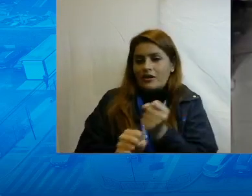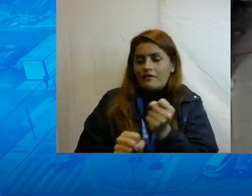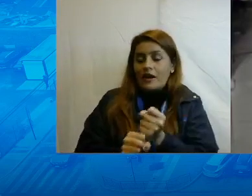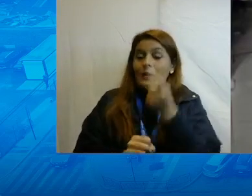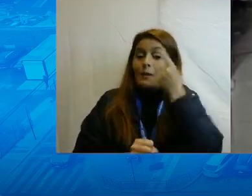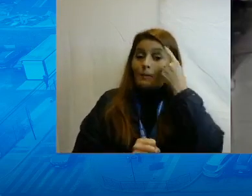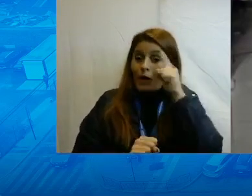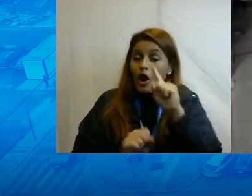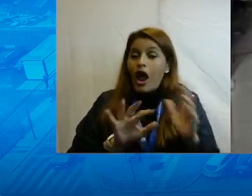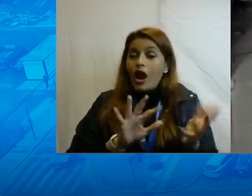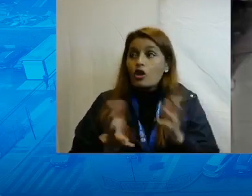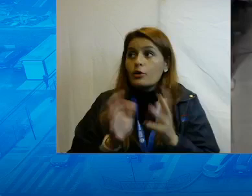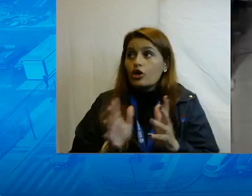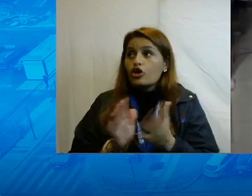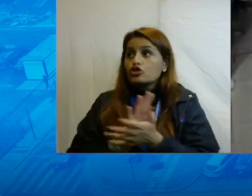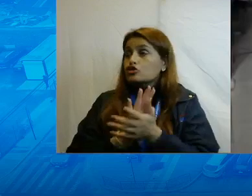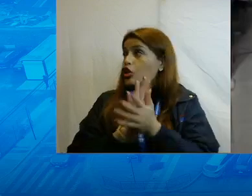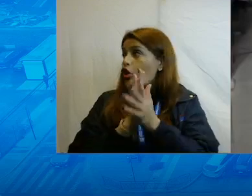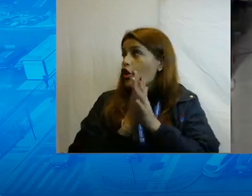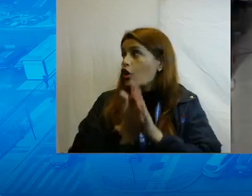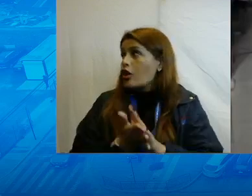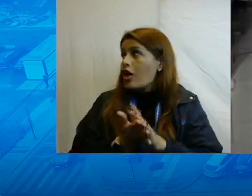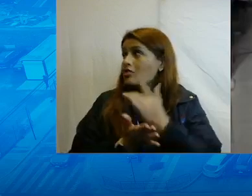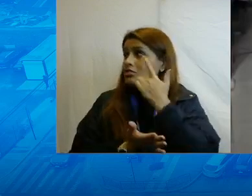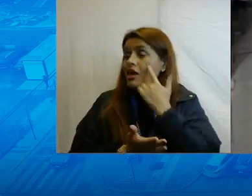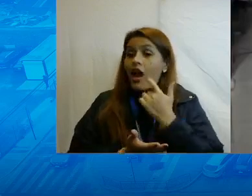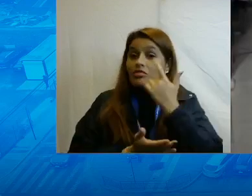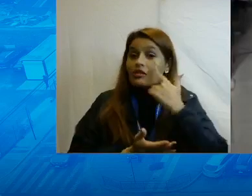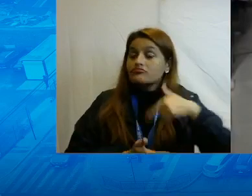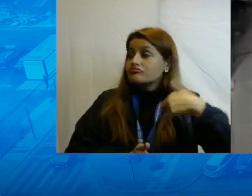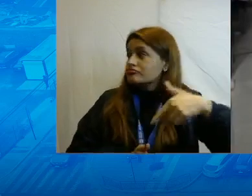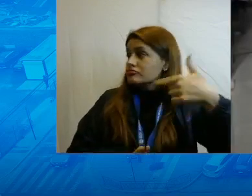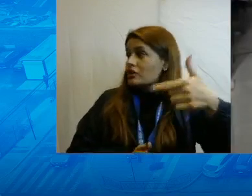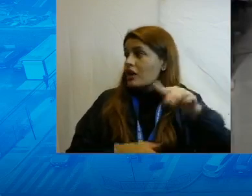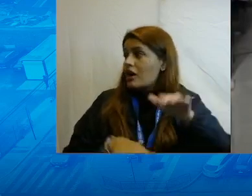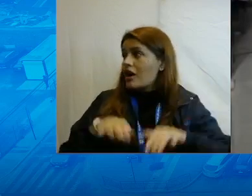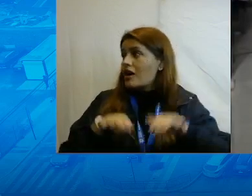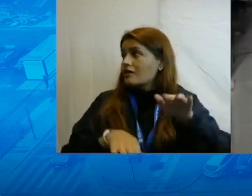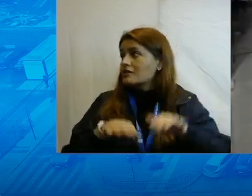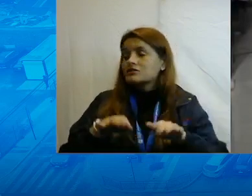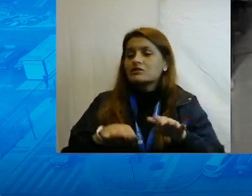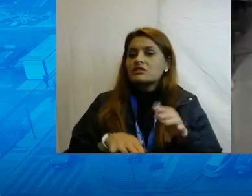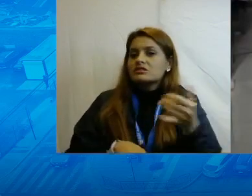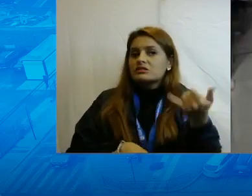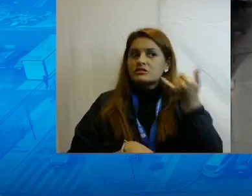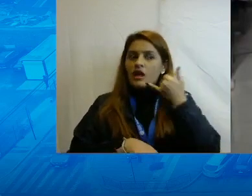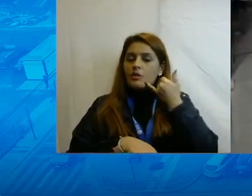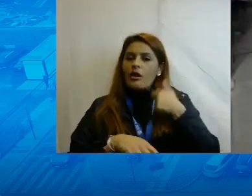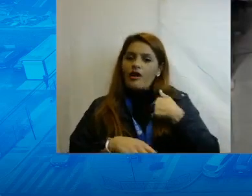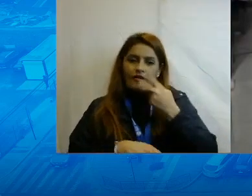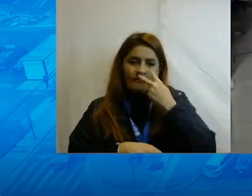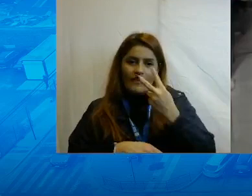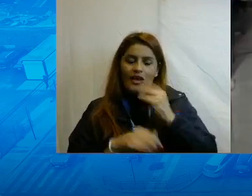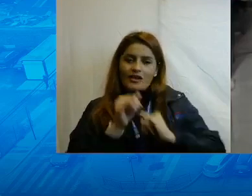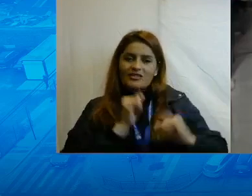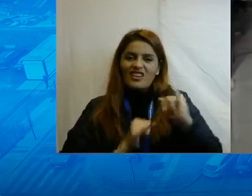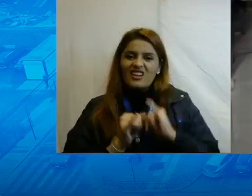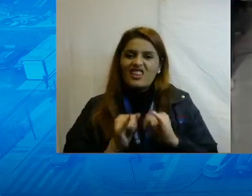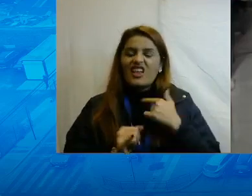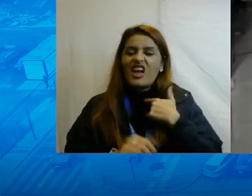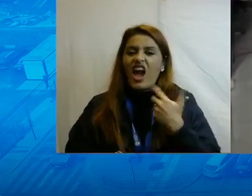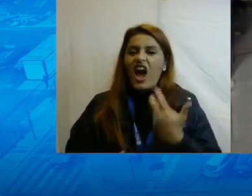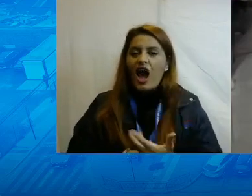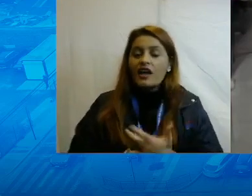quizás todos ellos que están día a día ven y lo que muchas veces le aparece a uno o lo llaman o uno ve en las redes sociales es que hay temas